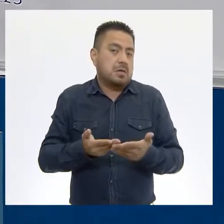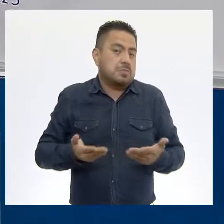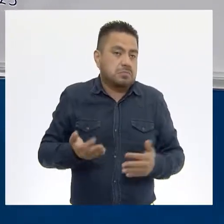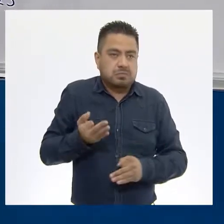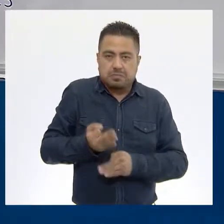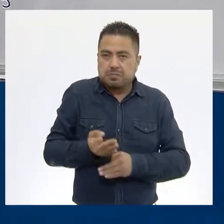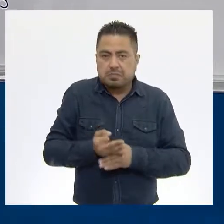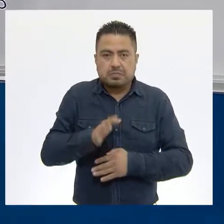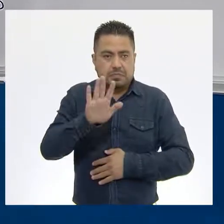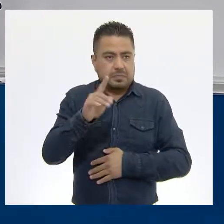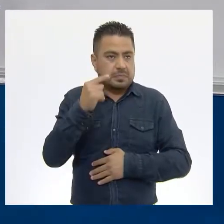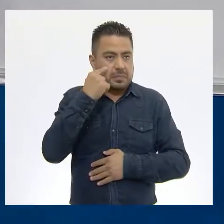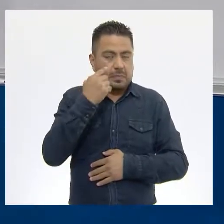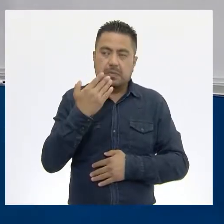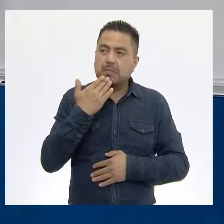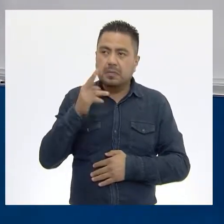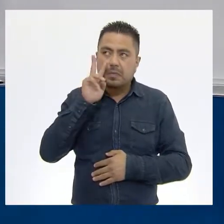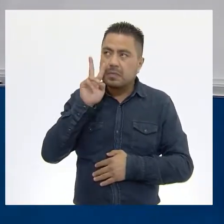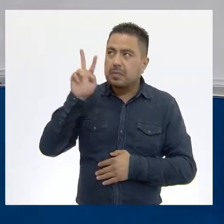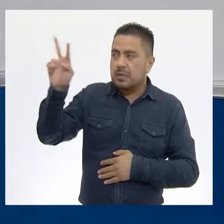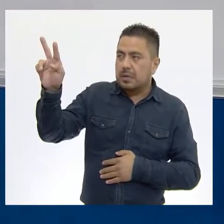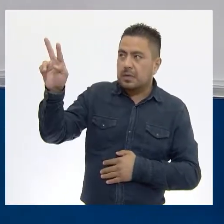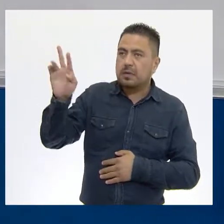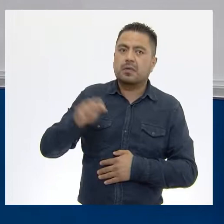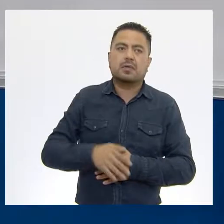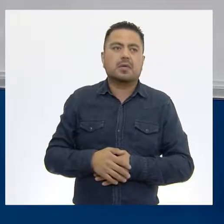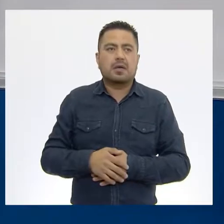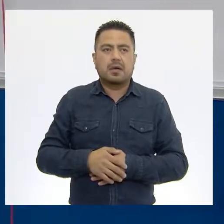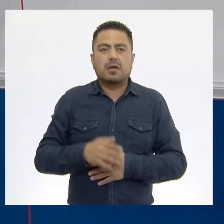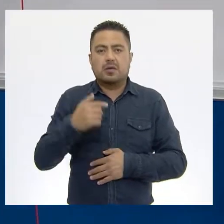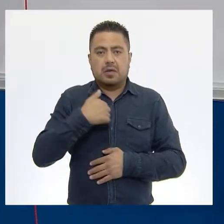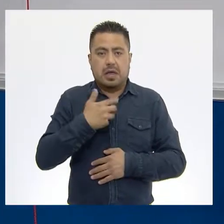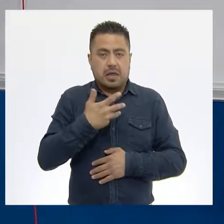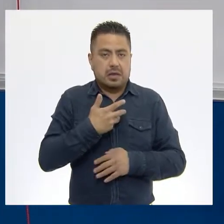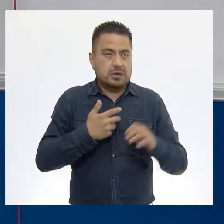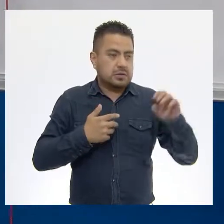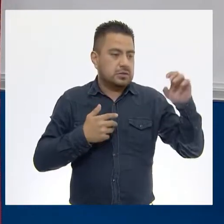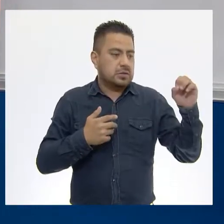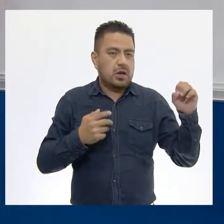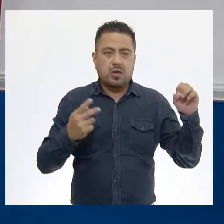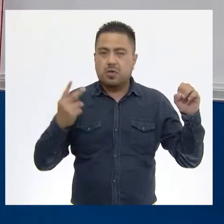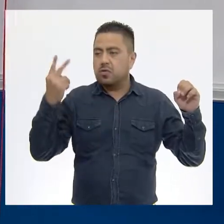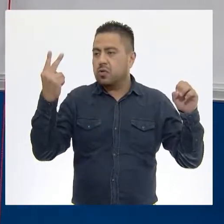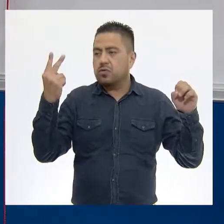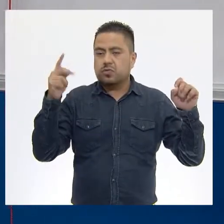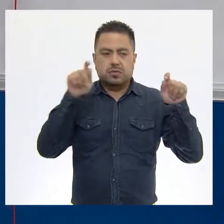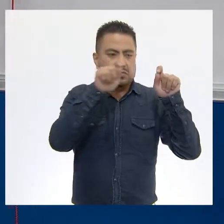Entonces, fíjense bien, si yo tengo aquí 0 y el 2,